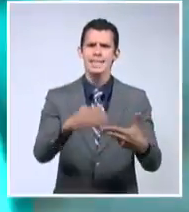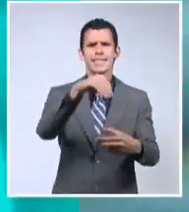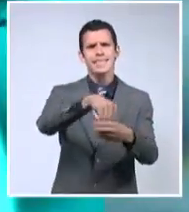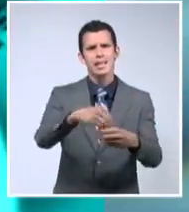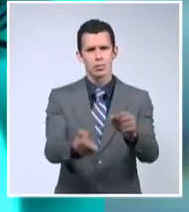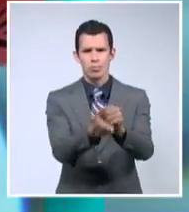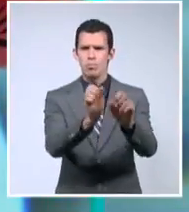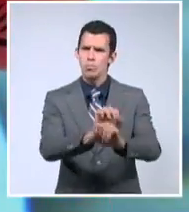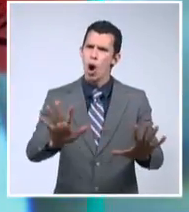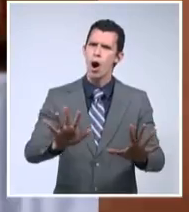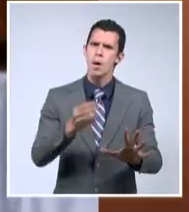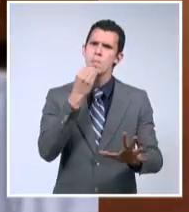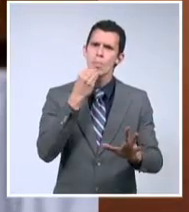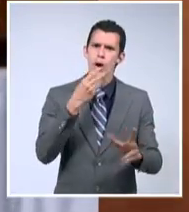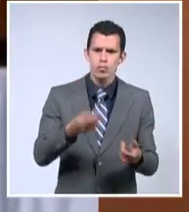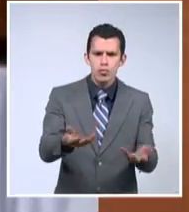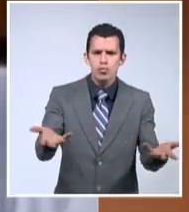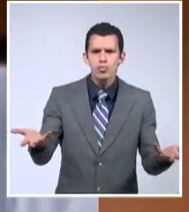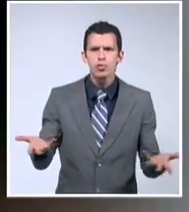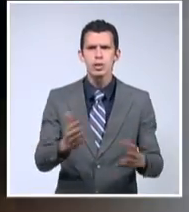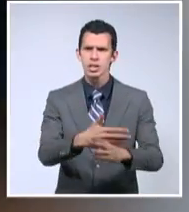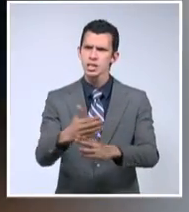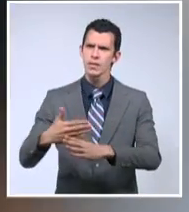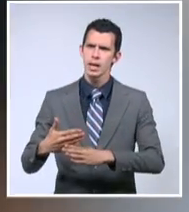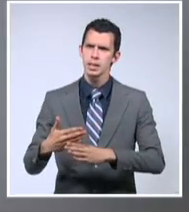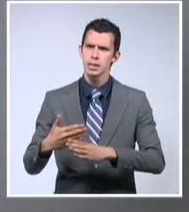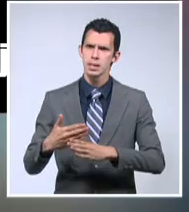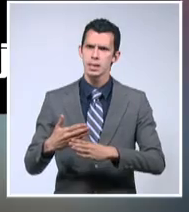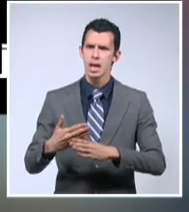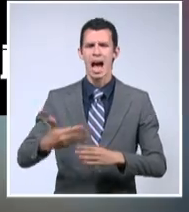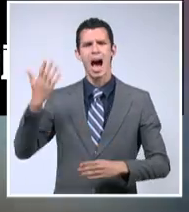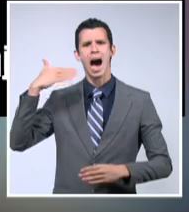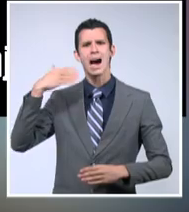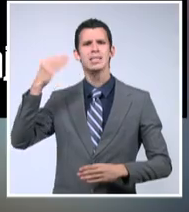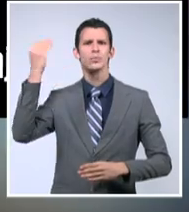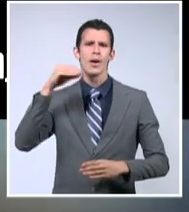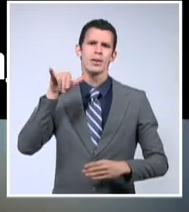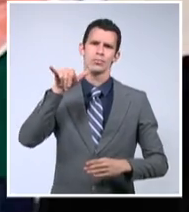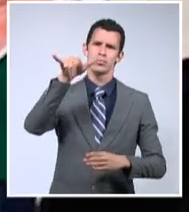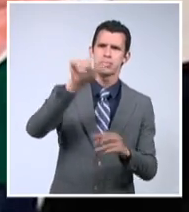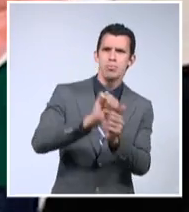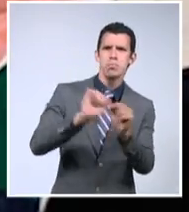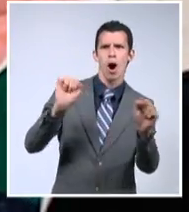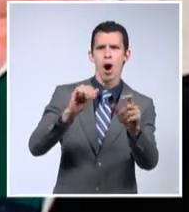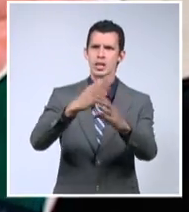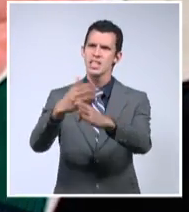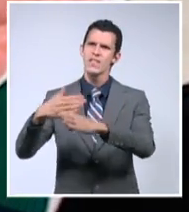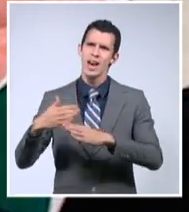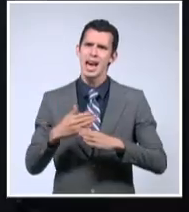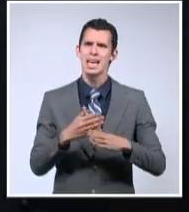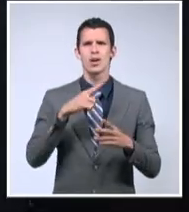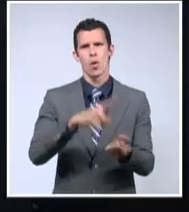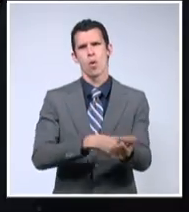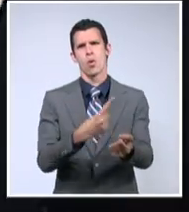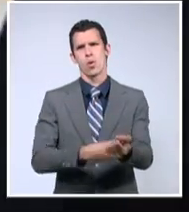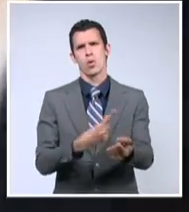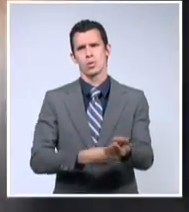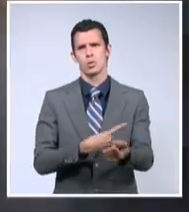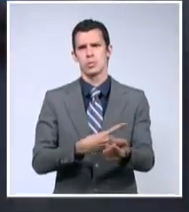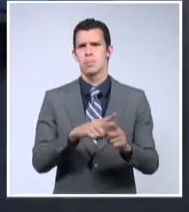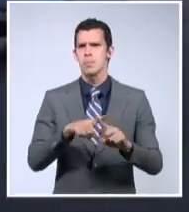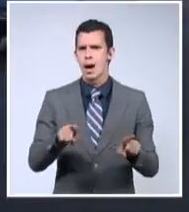contra Cuba. Nuevos nombres emergen en el intento de continuar la línea trazada desde décadas pasadas por la extrema derecha y